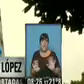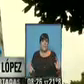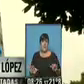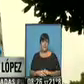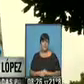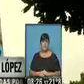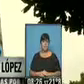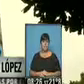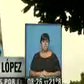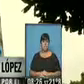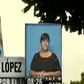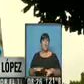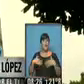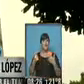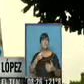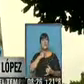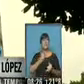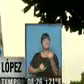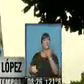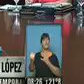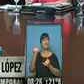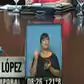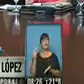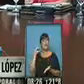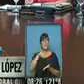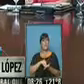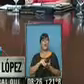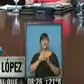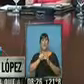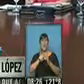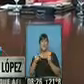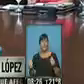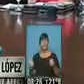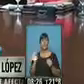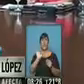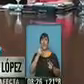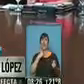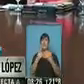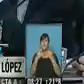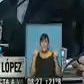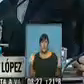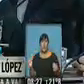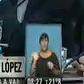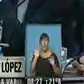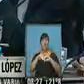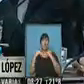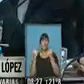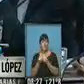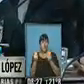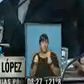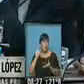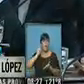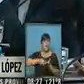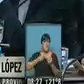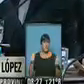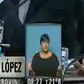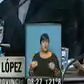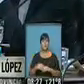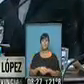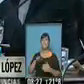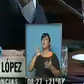más que eso el informe. Entonces queremos que nos explique un poco más cuánto tiempo lo entrevistó, cómo lo entrevistó, cómo llegó a esa conclusión. Doctor, respecto del